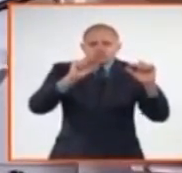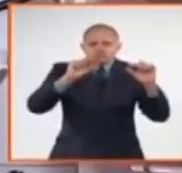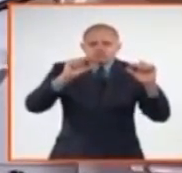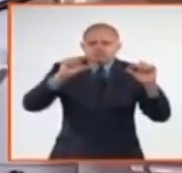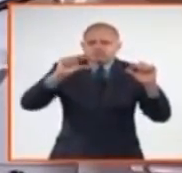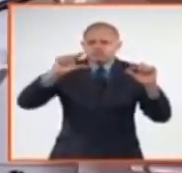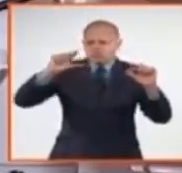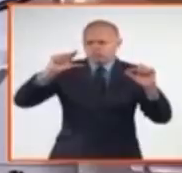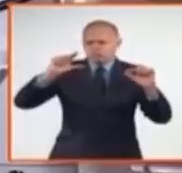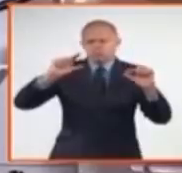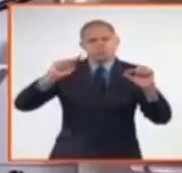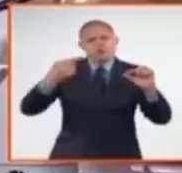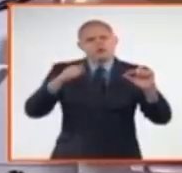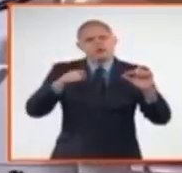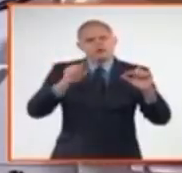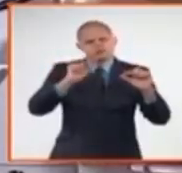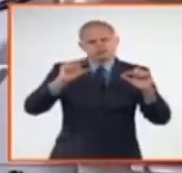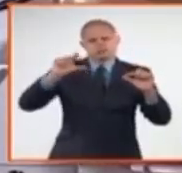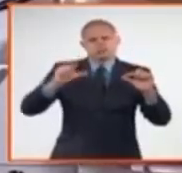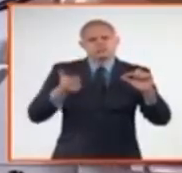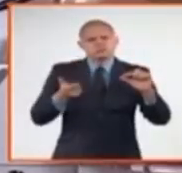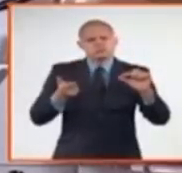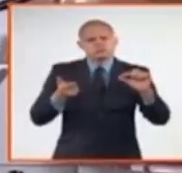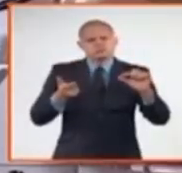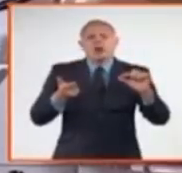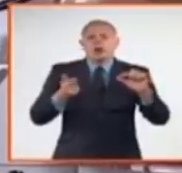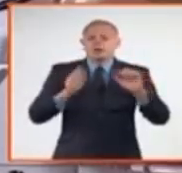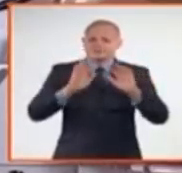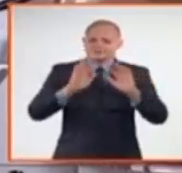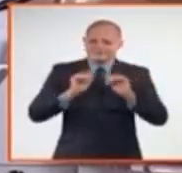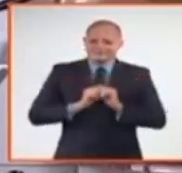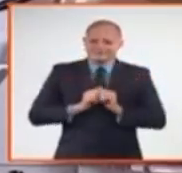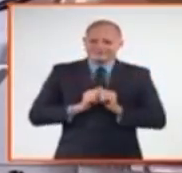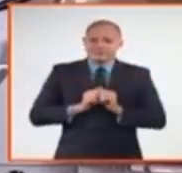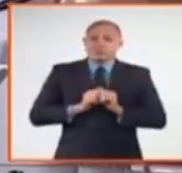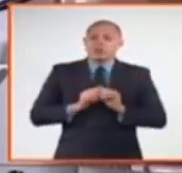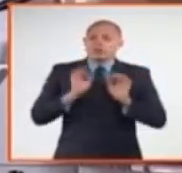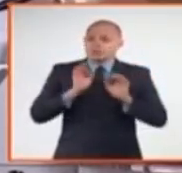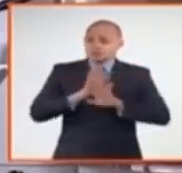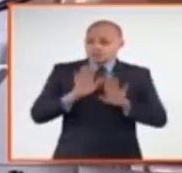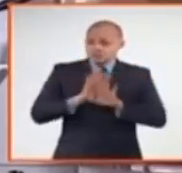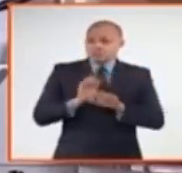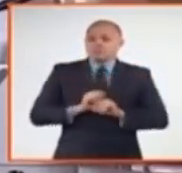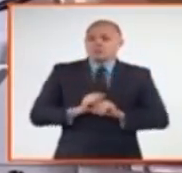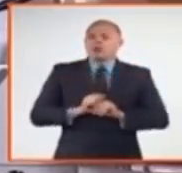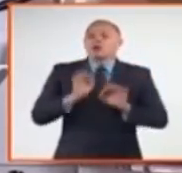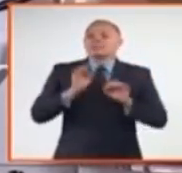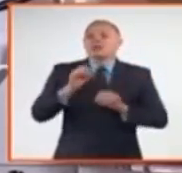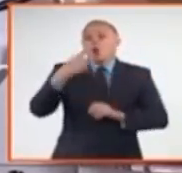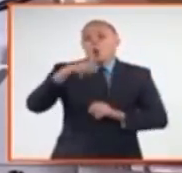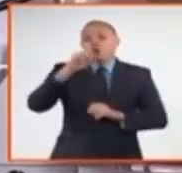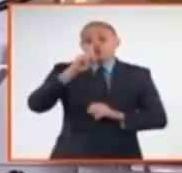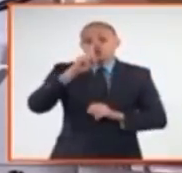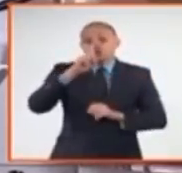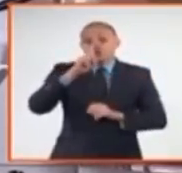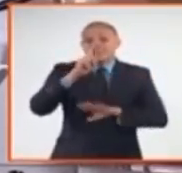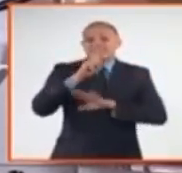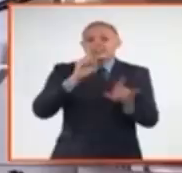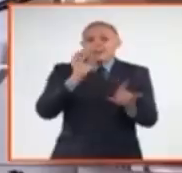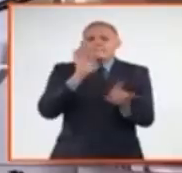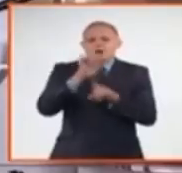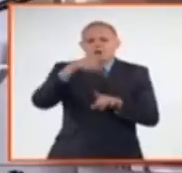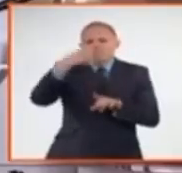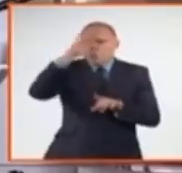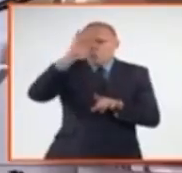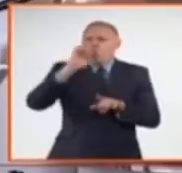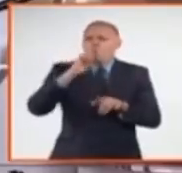realmente llegó a nuestro país la variante de esta de este virus que hasta el momento es conocida como la variante del